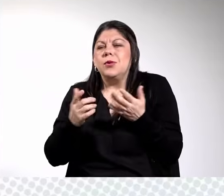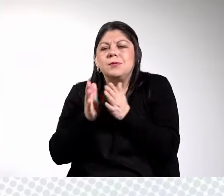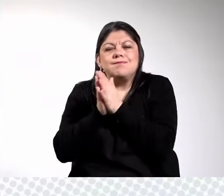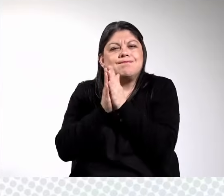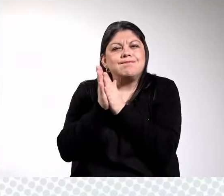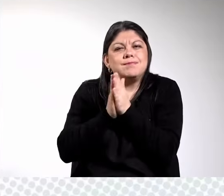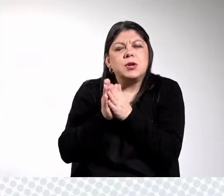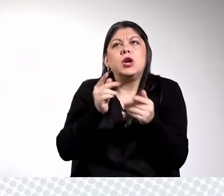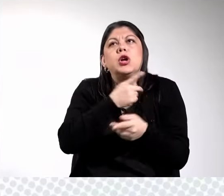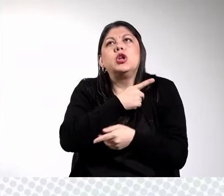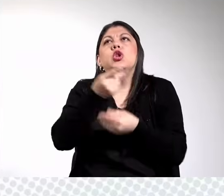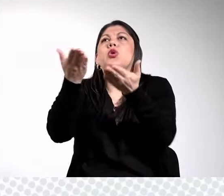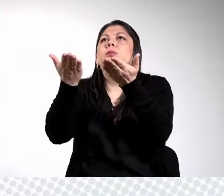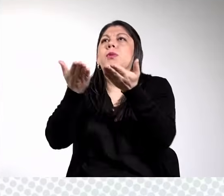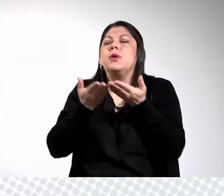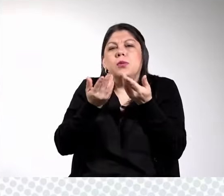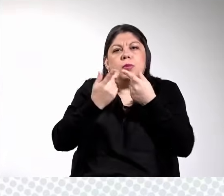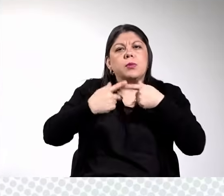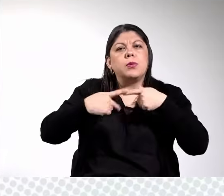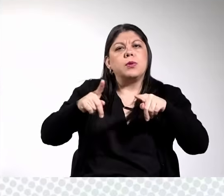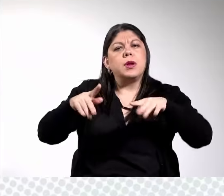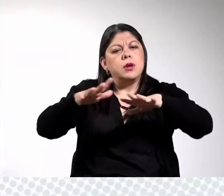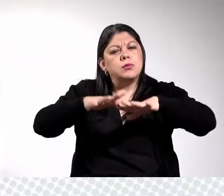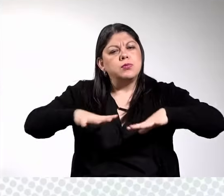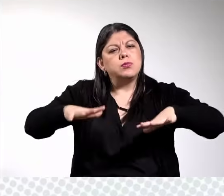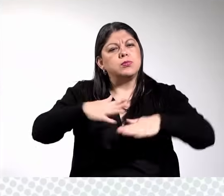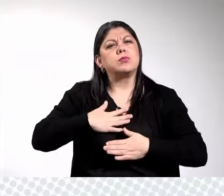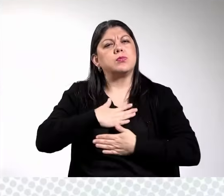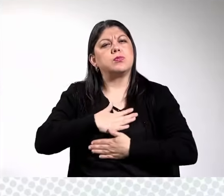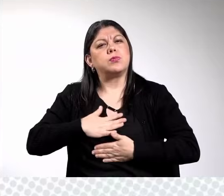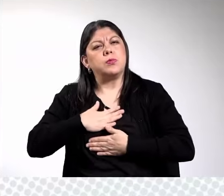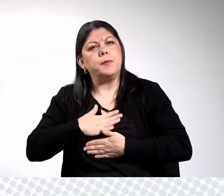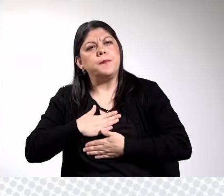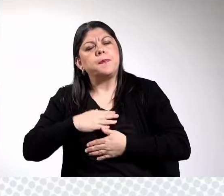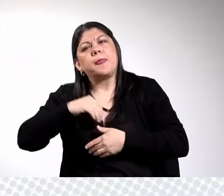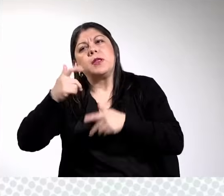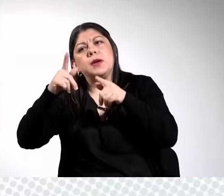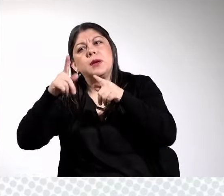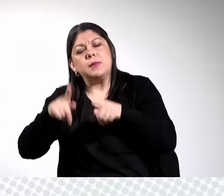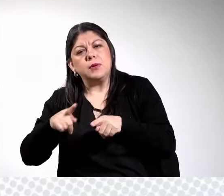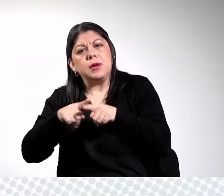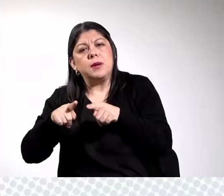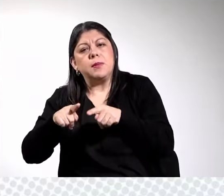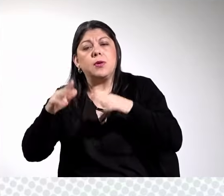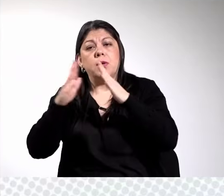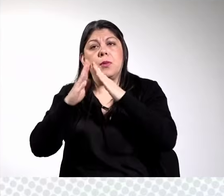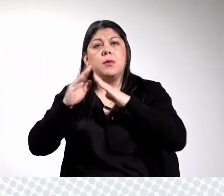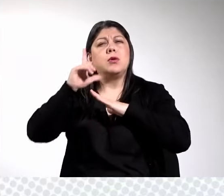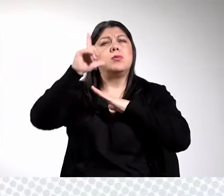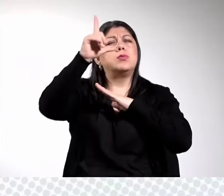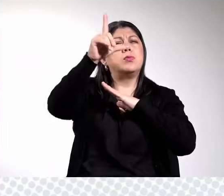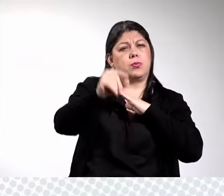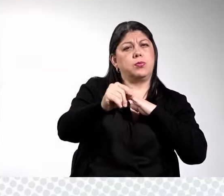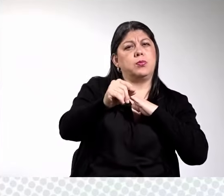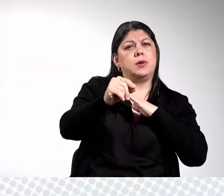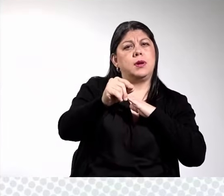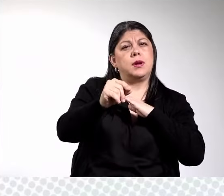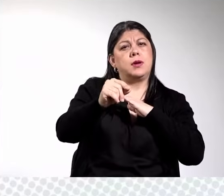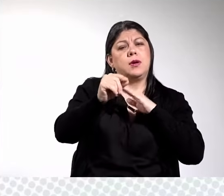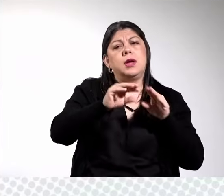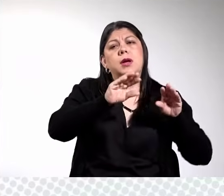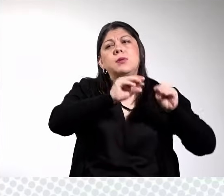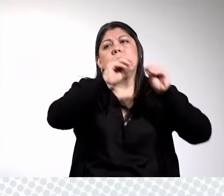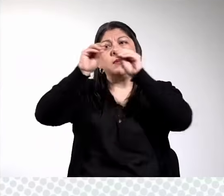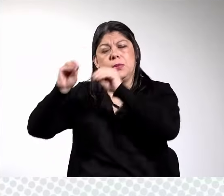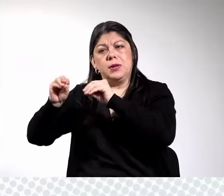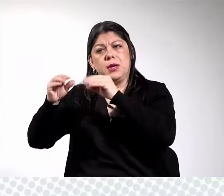ha permitido estar en muchos espacios. Eso, tal vez para alguien que no lo haya vivido, pero vivir en la ruralidad y también vivir en la parte